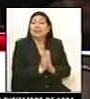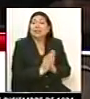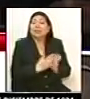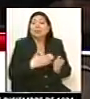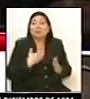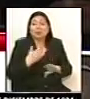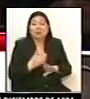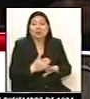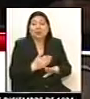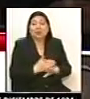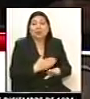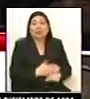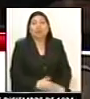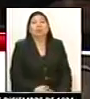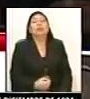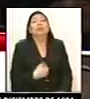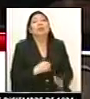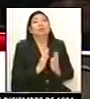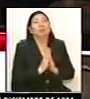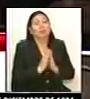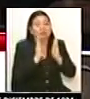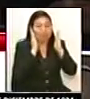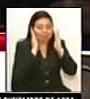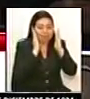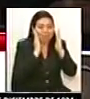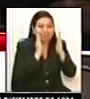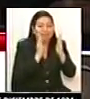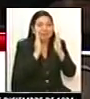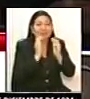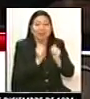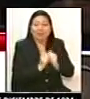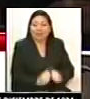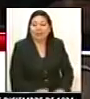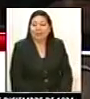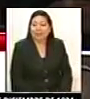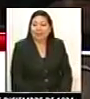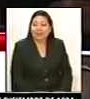pueda desarrollarse. Yo les pido un poquito de coherencia con